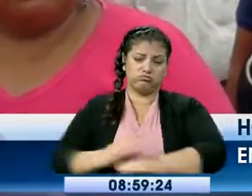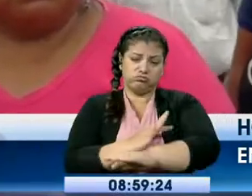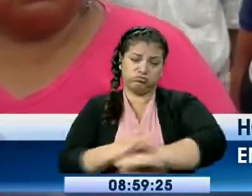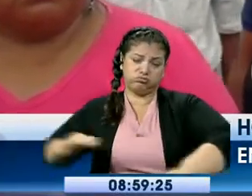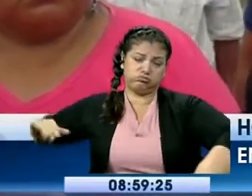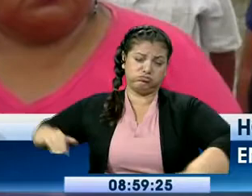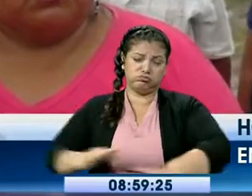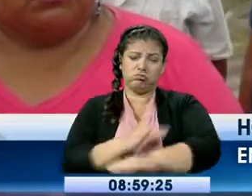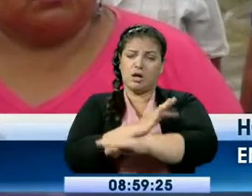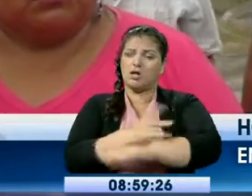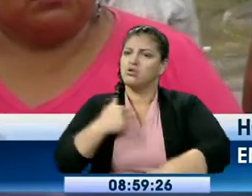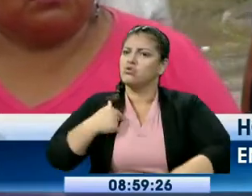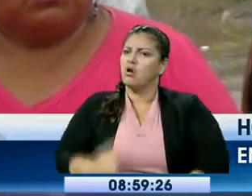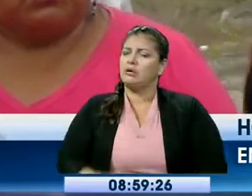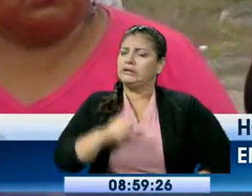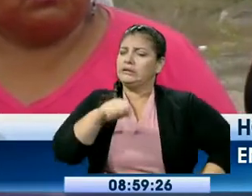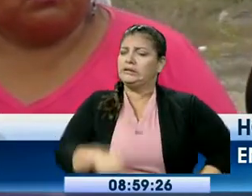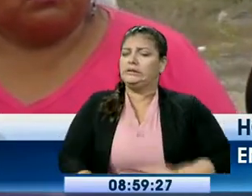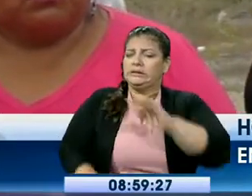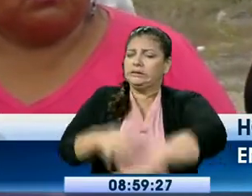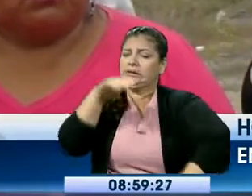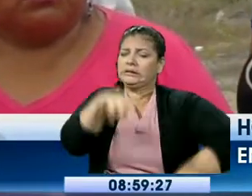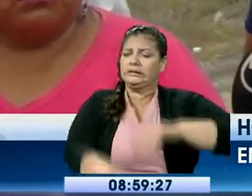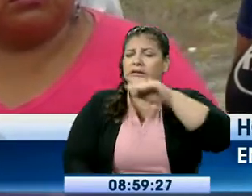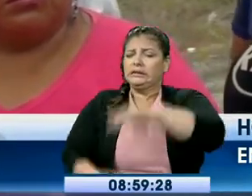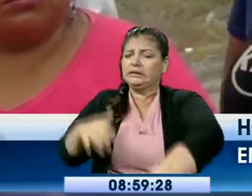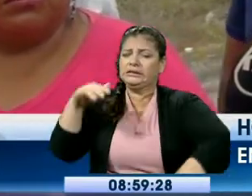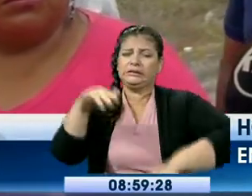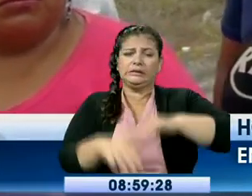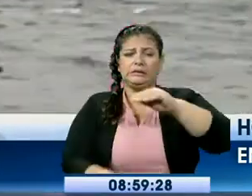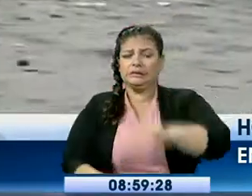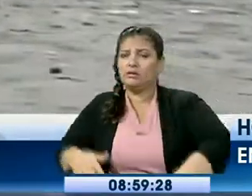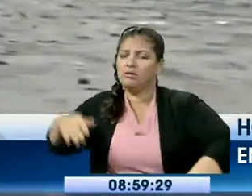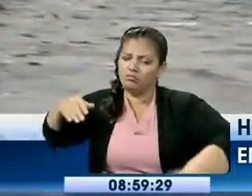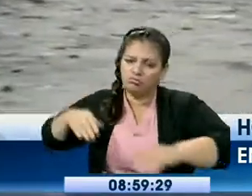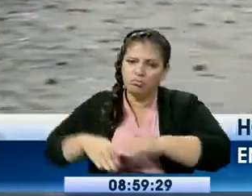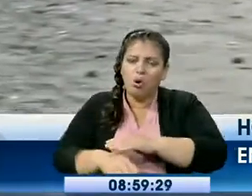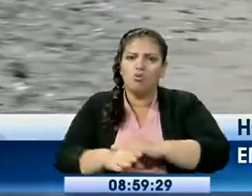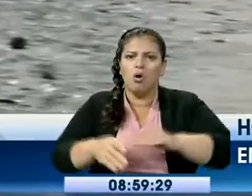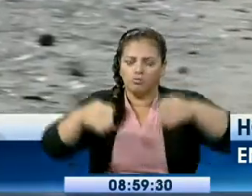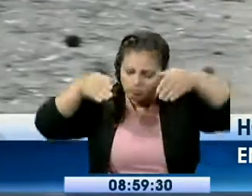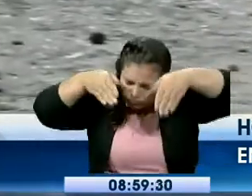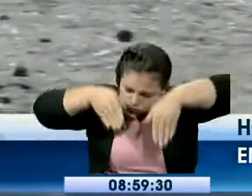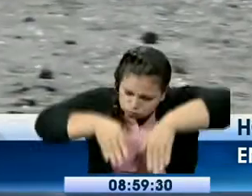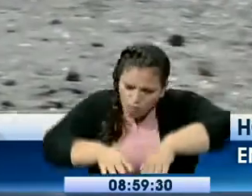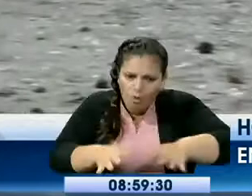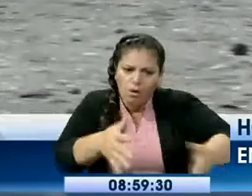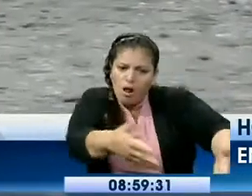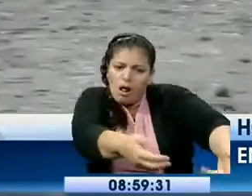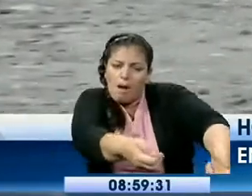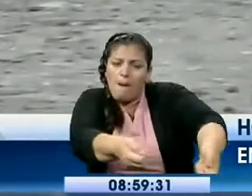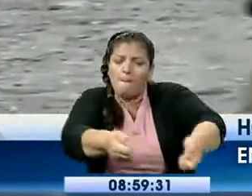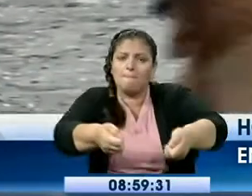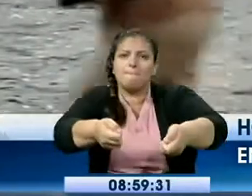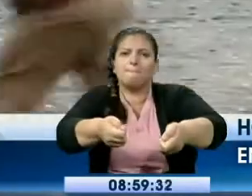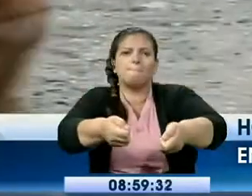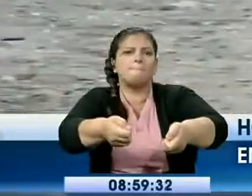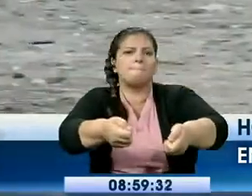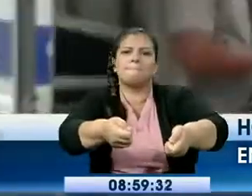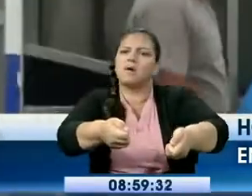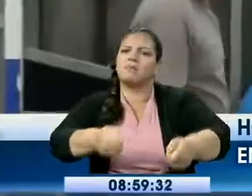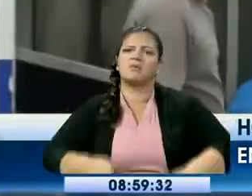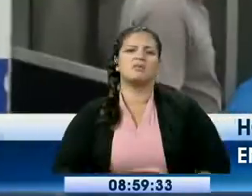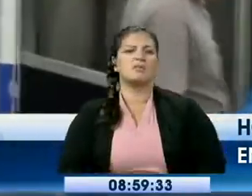sacarlo. Y logré sacarlo, pero ya llegó a tierra sin signos vitales ya. Elementos de la policía realizaron el levantamiento del cadáver.